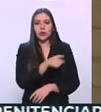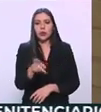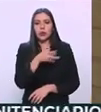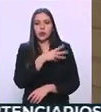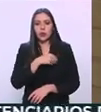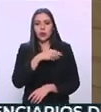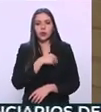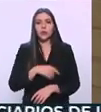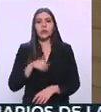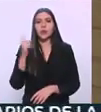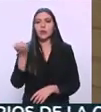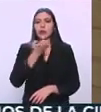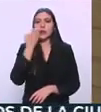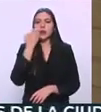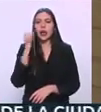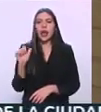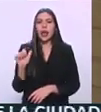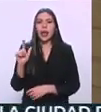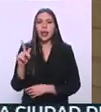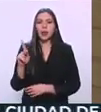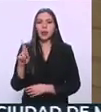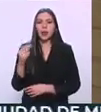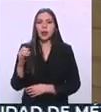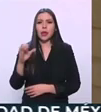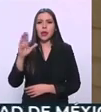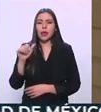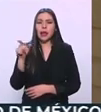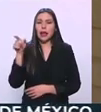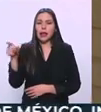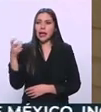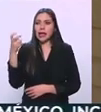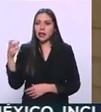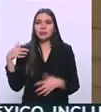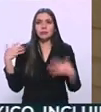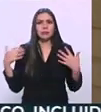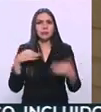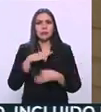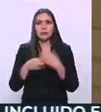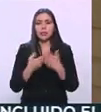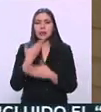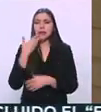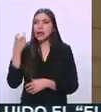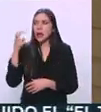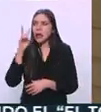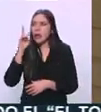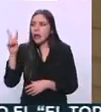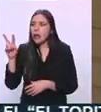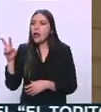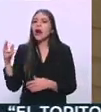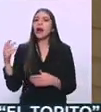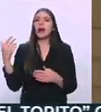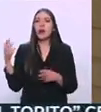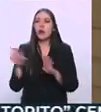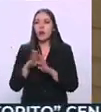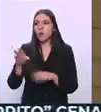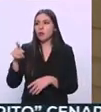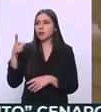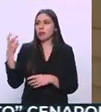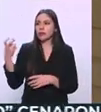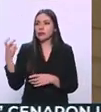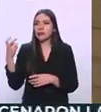escuela en Alpuyeca con resultados magníficos que nos sirvió de modelo para encauzar un proyecto nacional